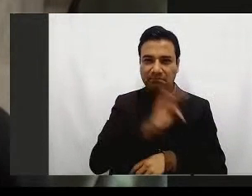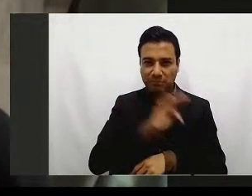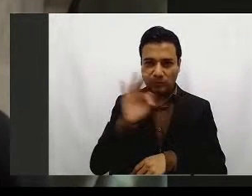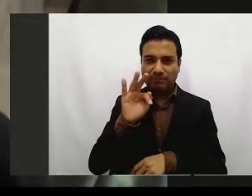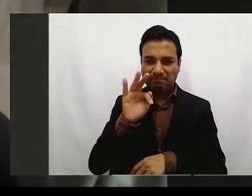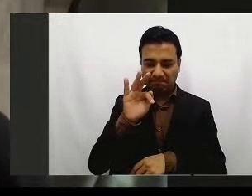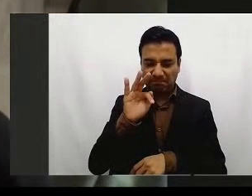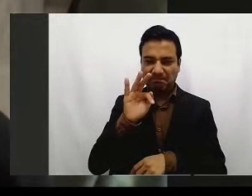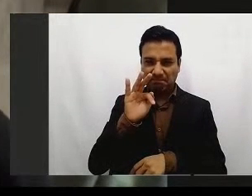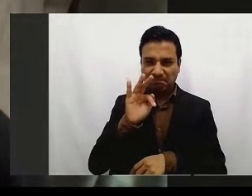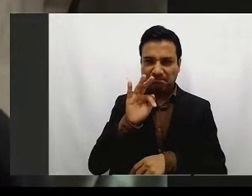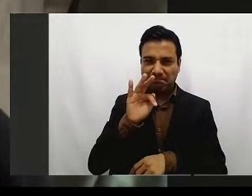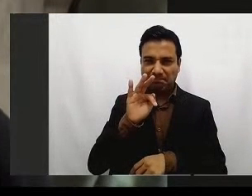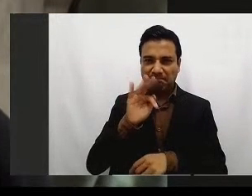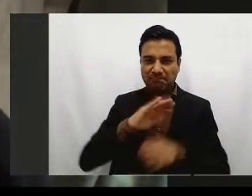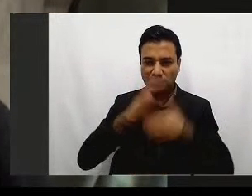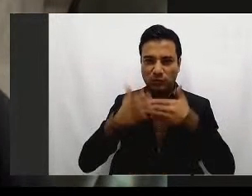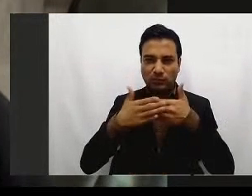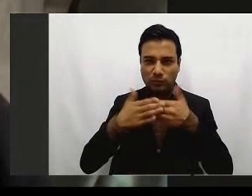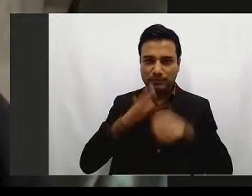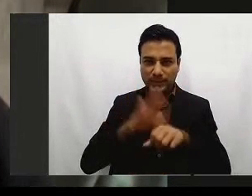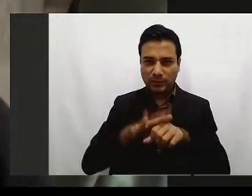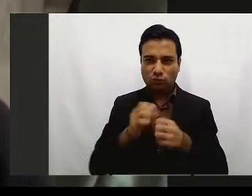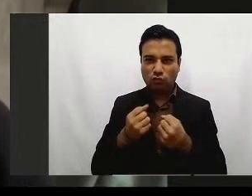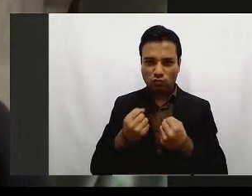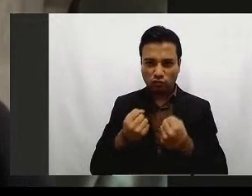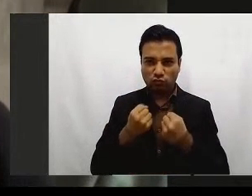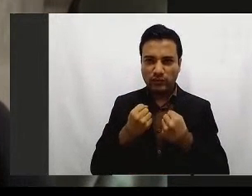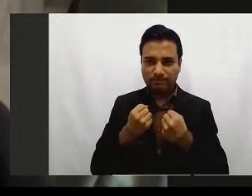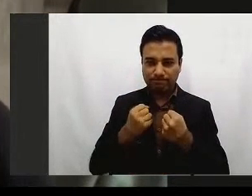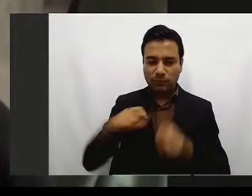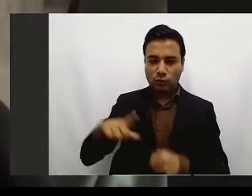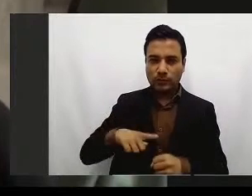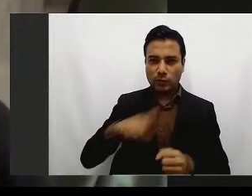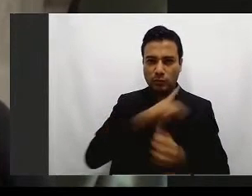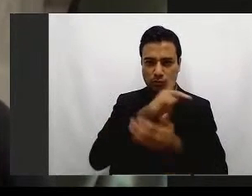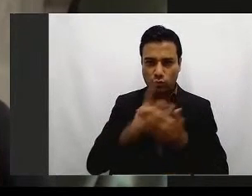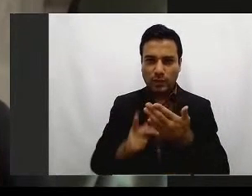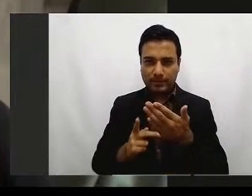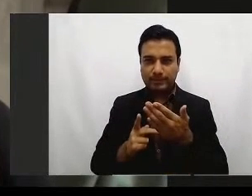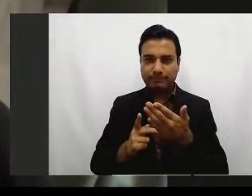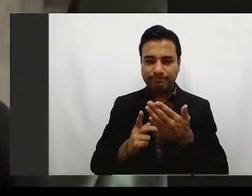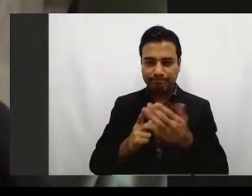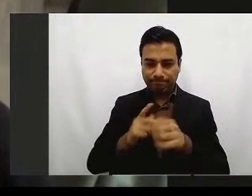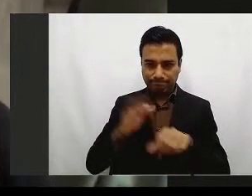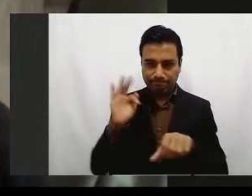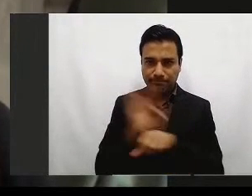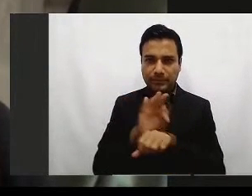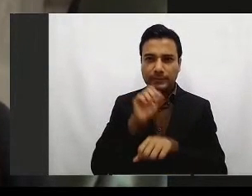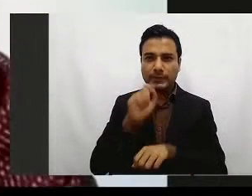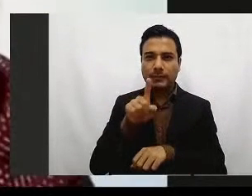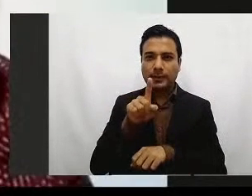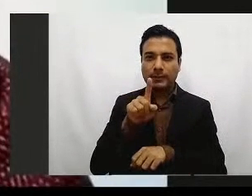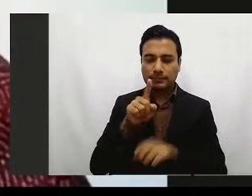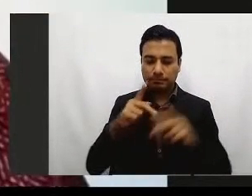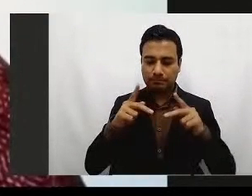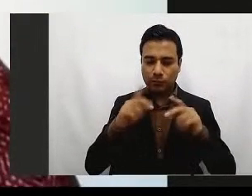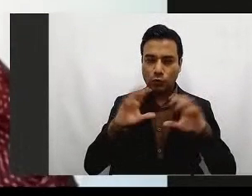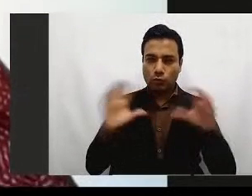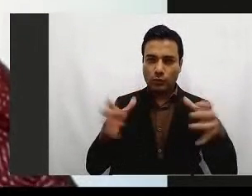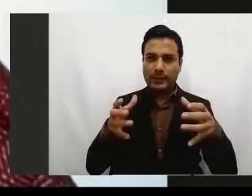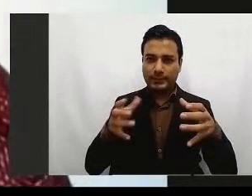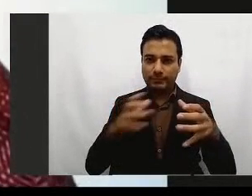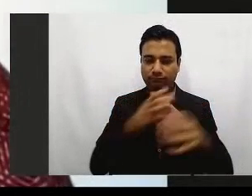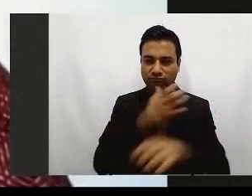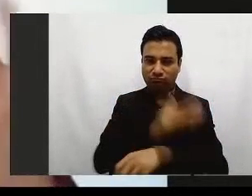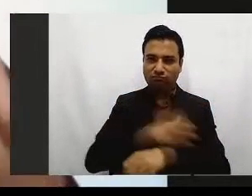fuertes a través también de acciones de gobierno, pero sí también a través del empoderamiento de las comunidades.